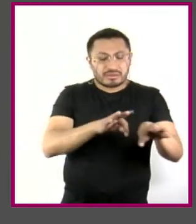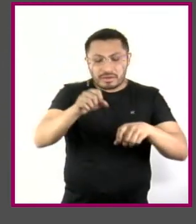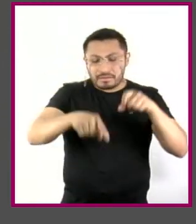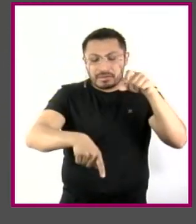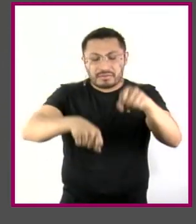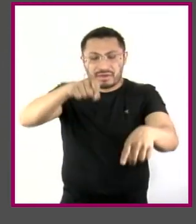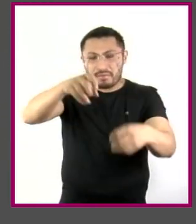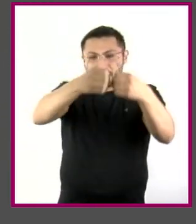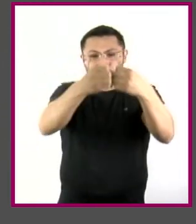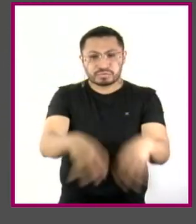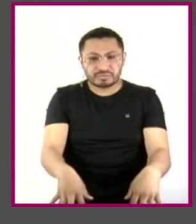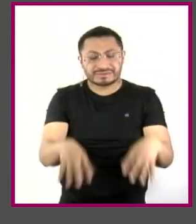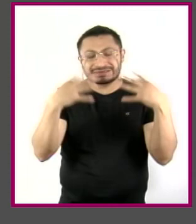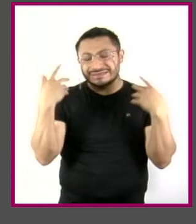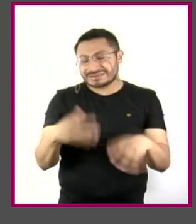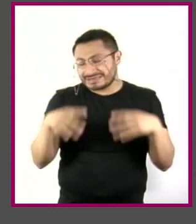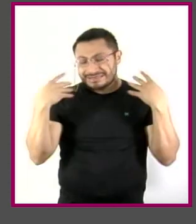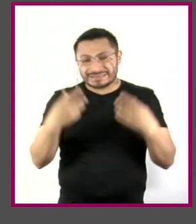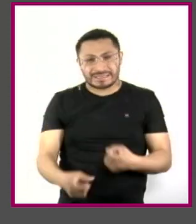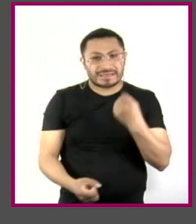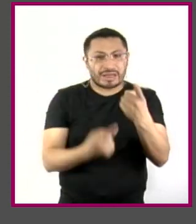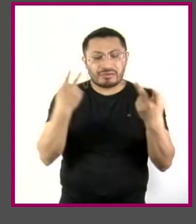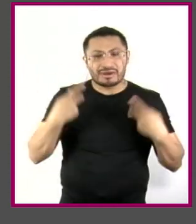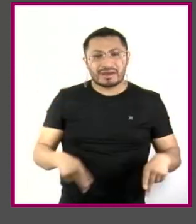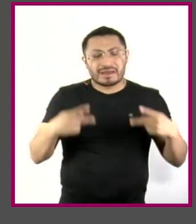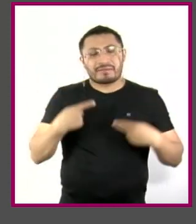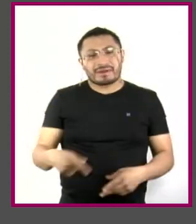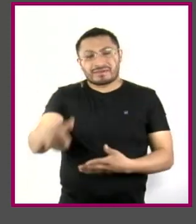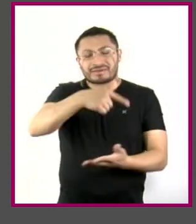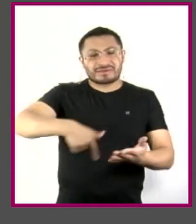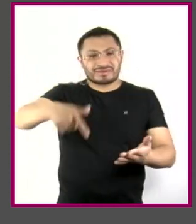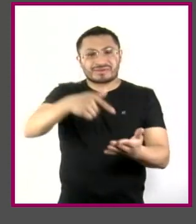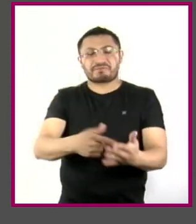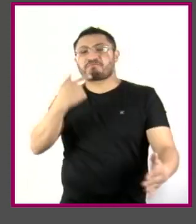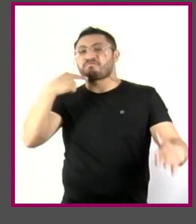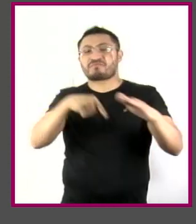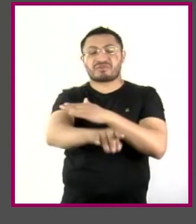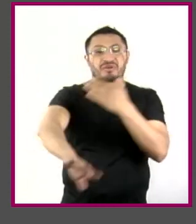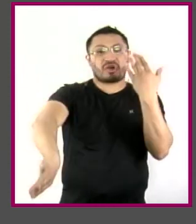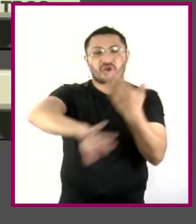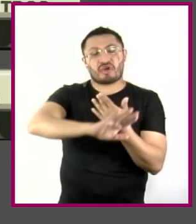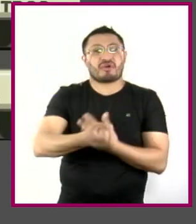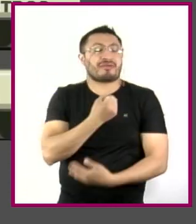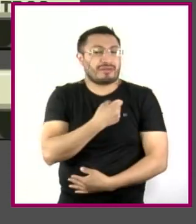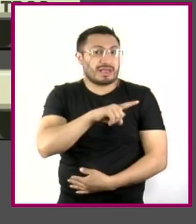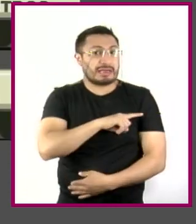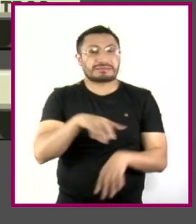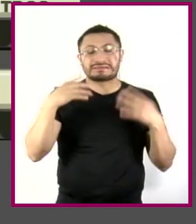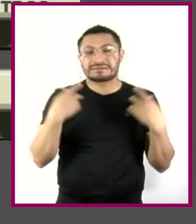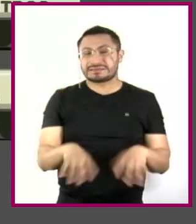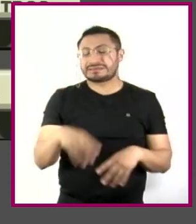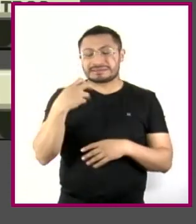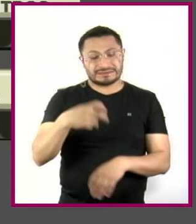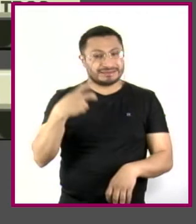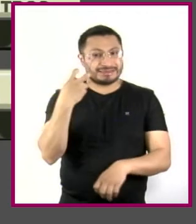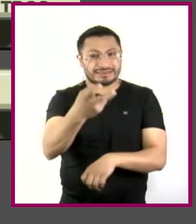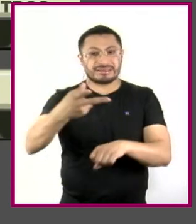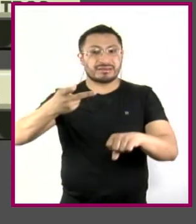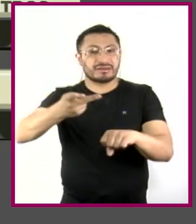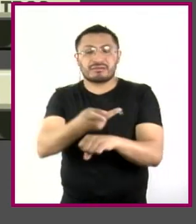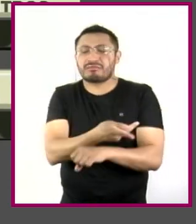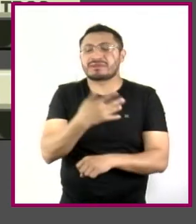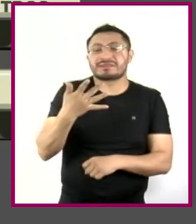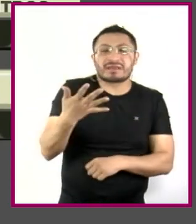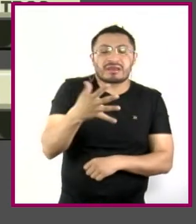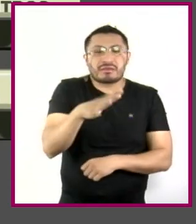Incluso, algunos habitantes de la zona denunciaron afectaciones en su salud. Cuando esto pasó, se calculó que la